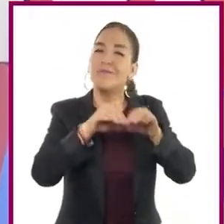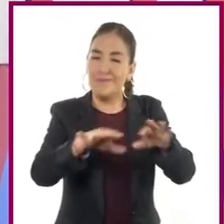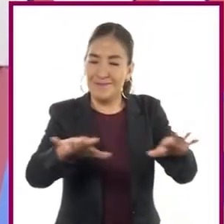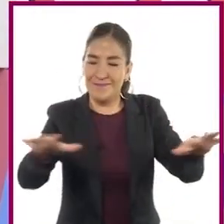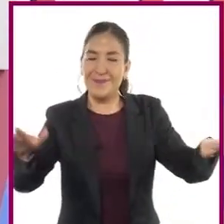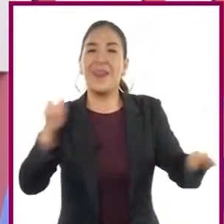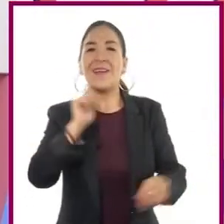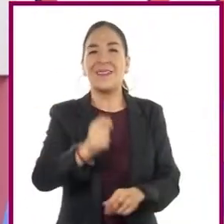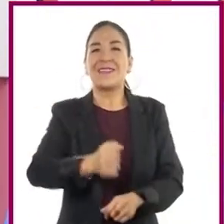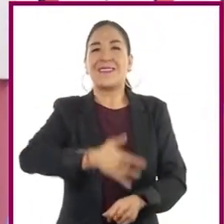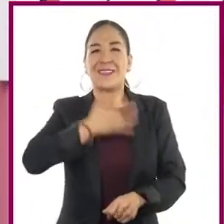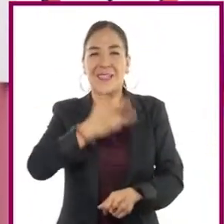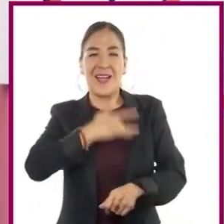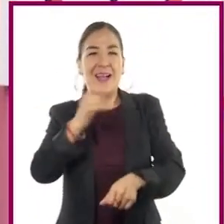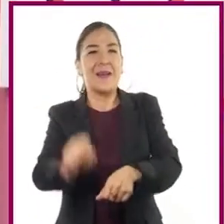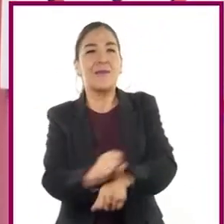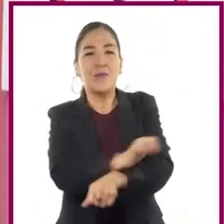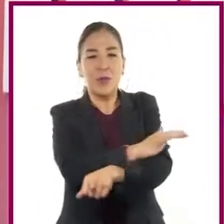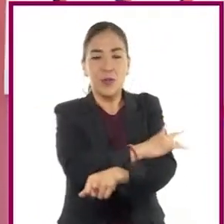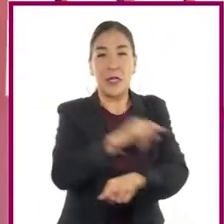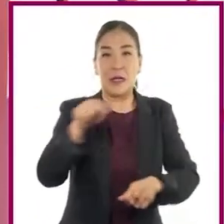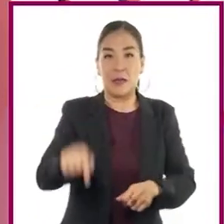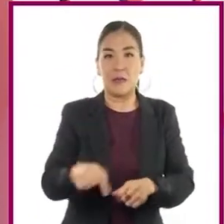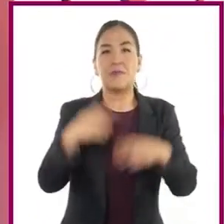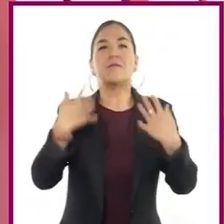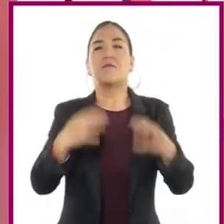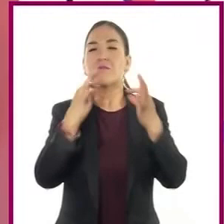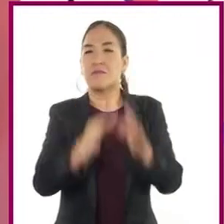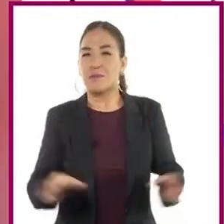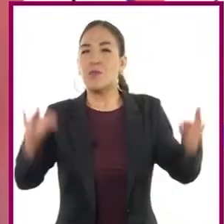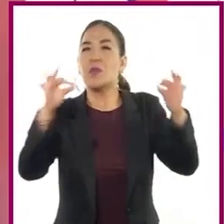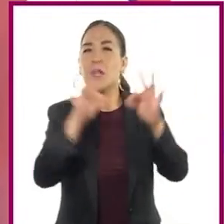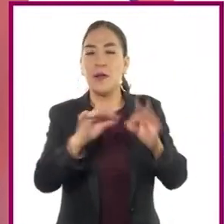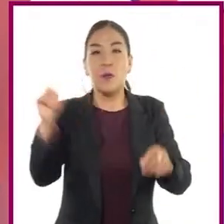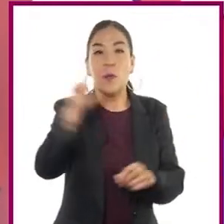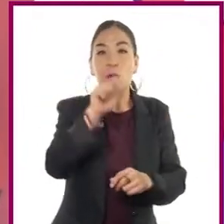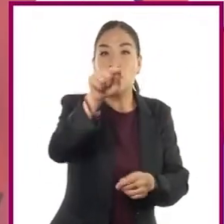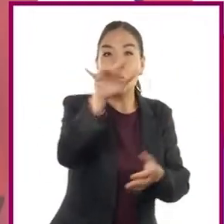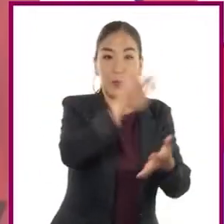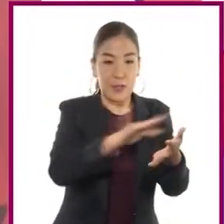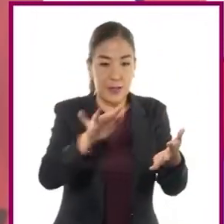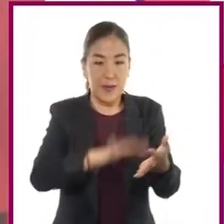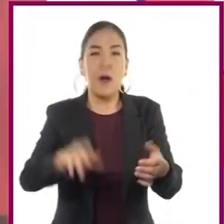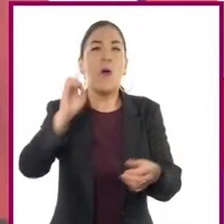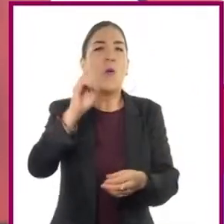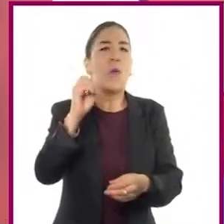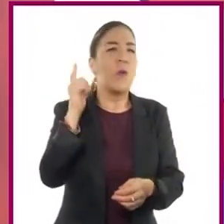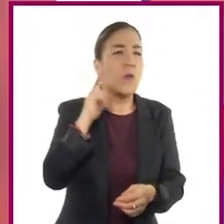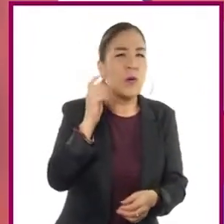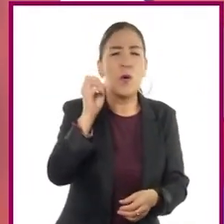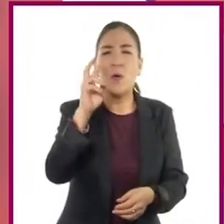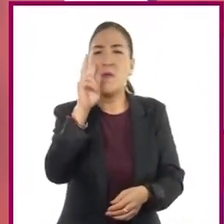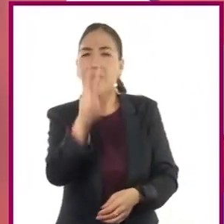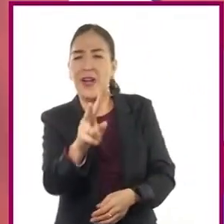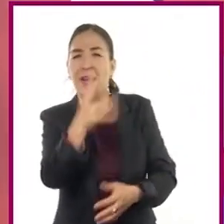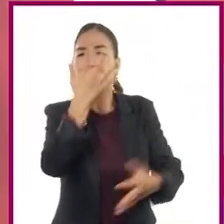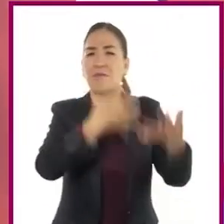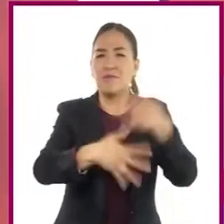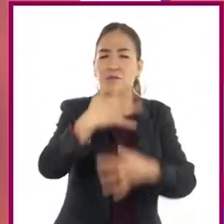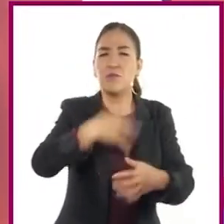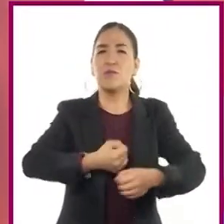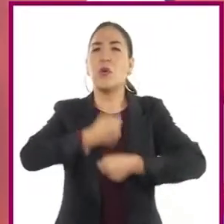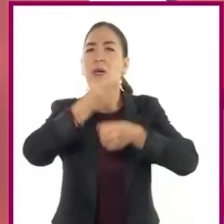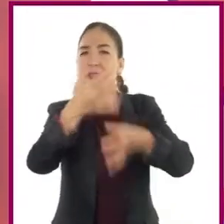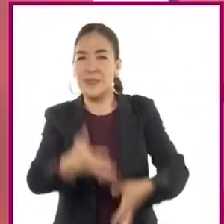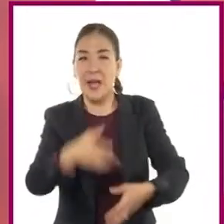emocionalidad? Ahí está lo verdaderamente importante, cuando leemos o escuchamos poesía. Sentir más que